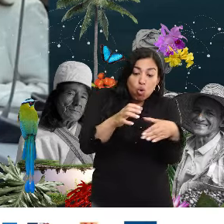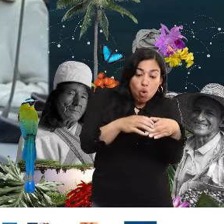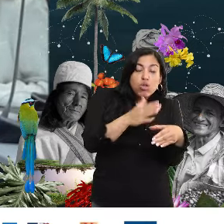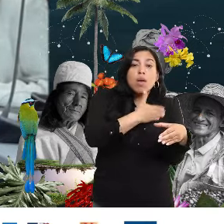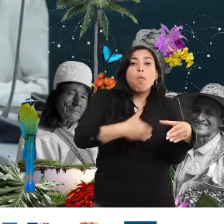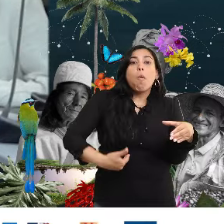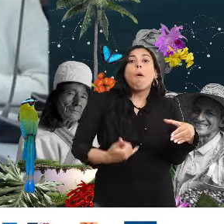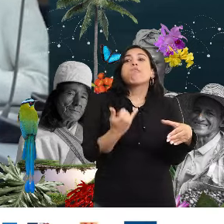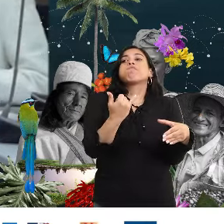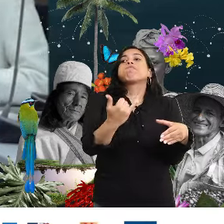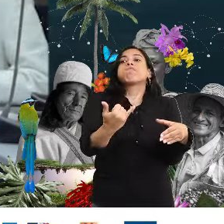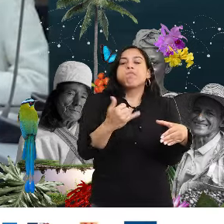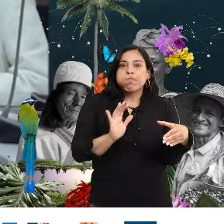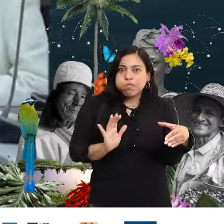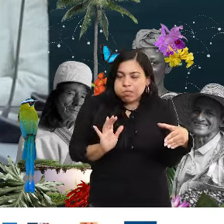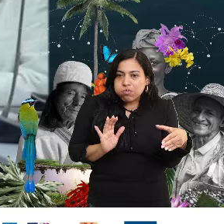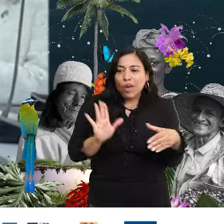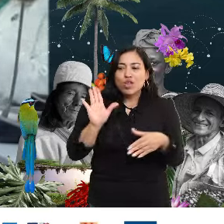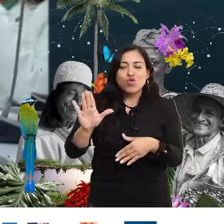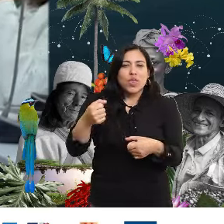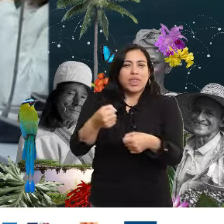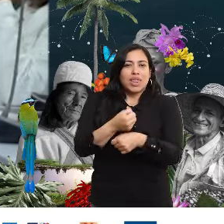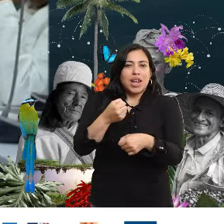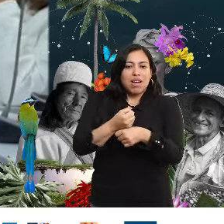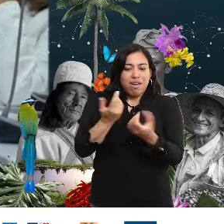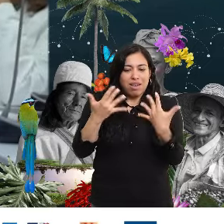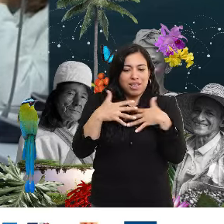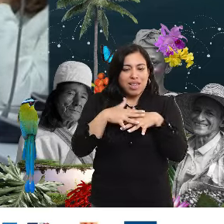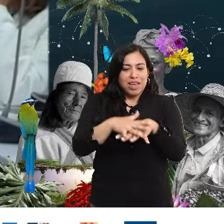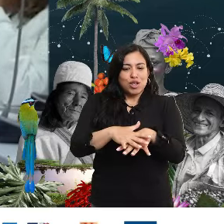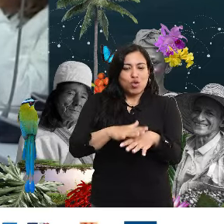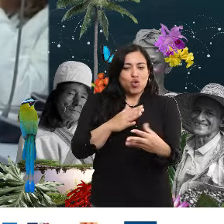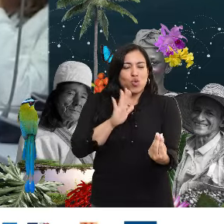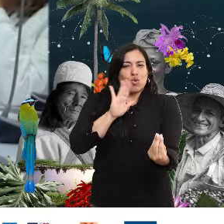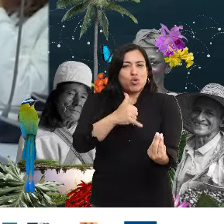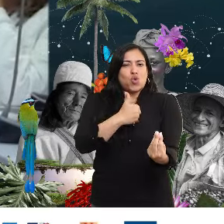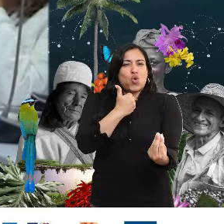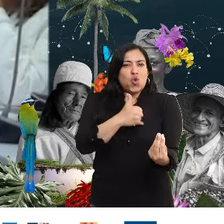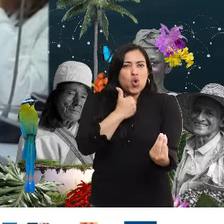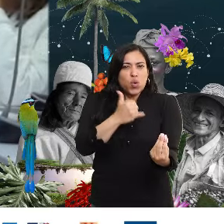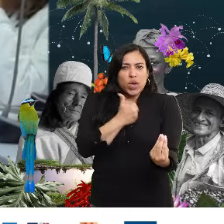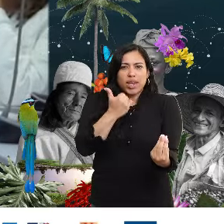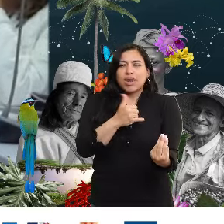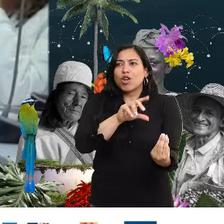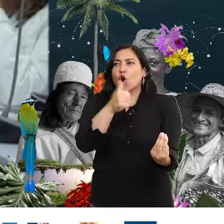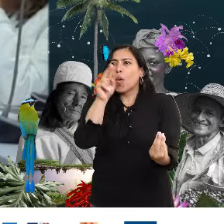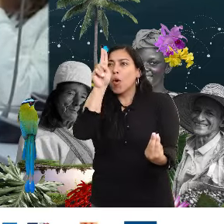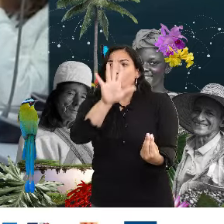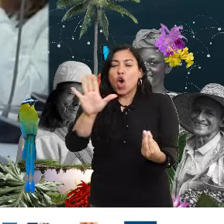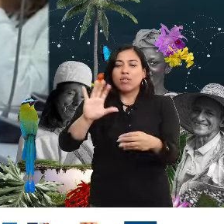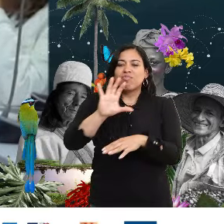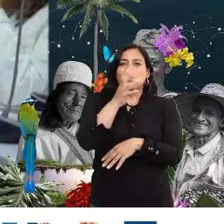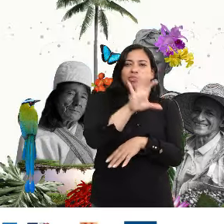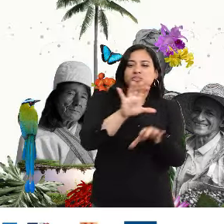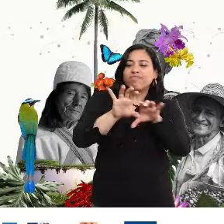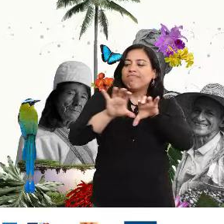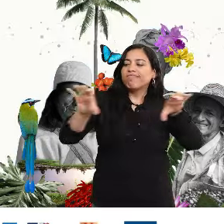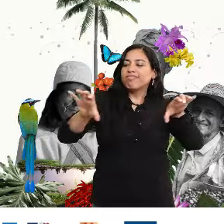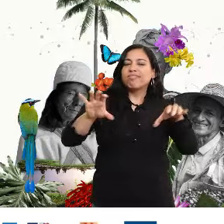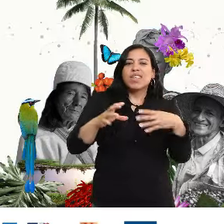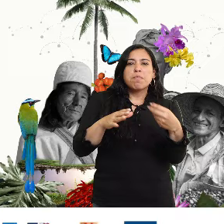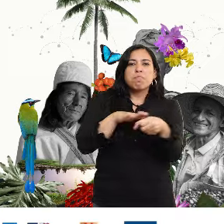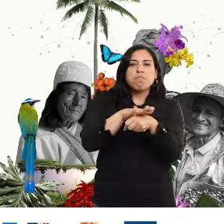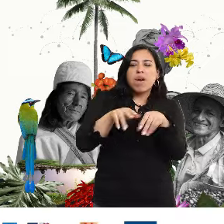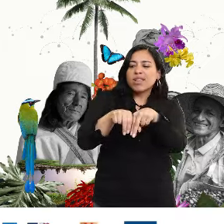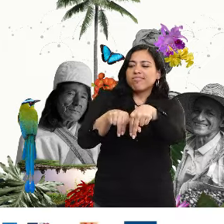comunal, parte de su trabajo de integración juvenil en fronteras invisibles que habían entre los